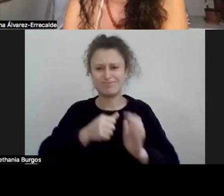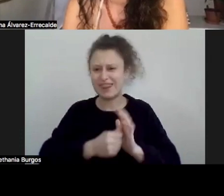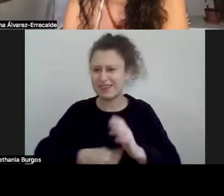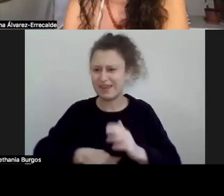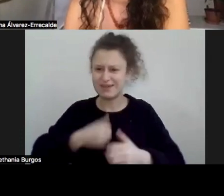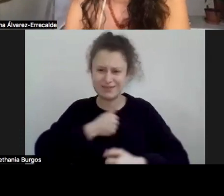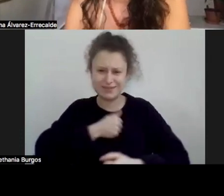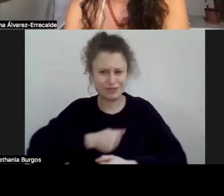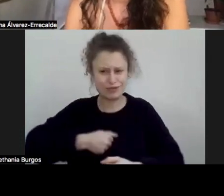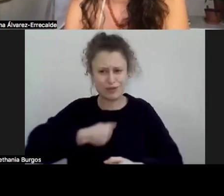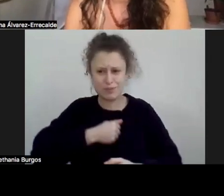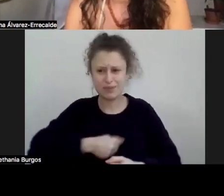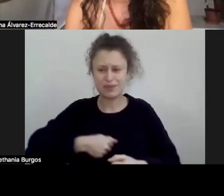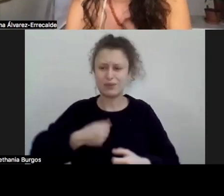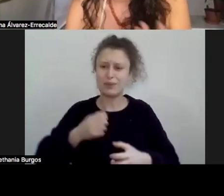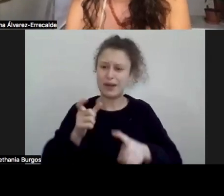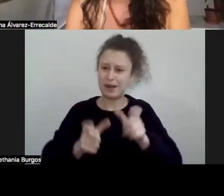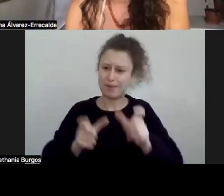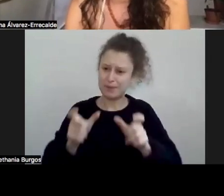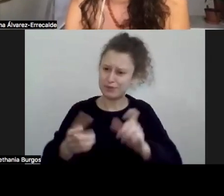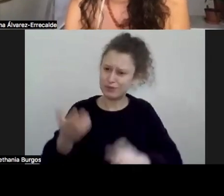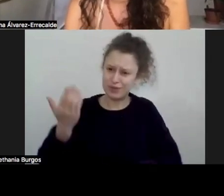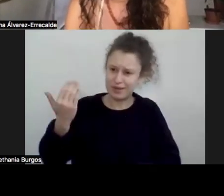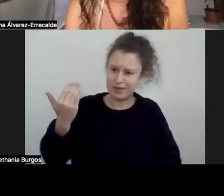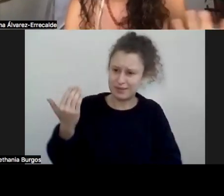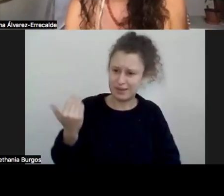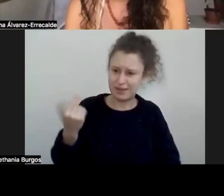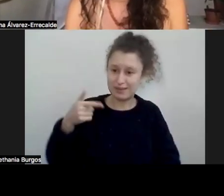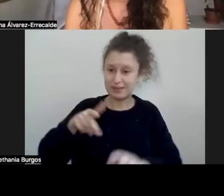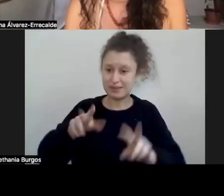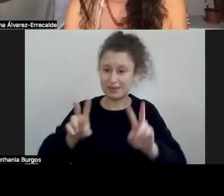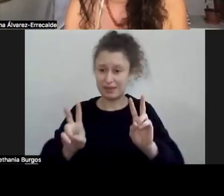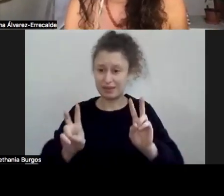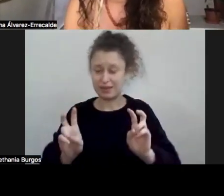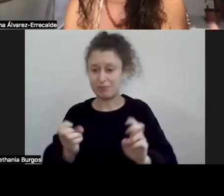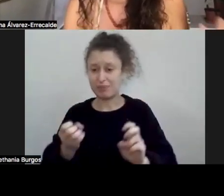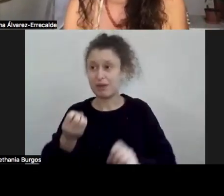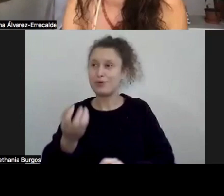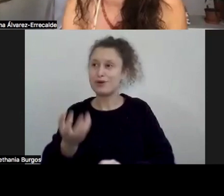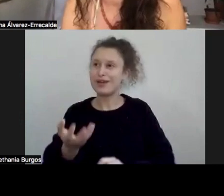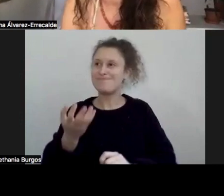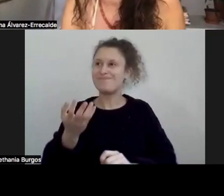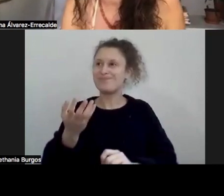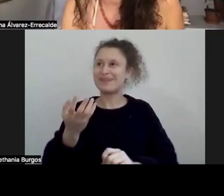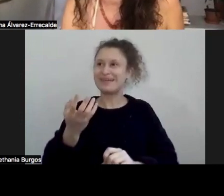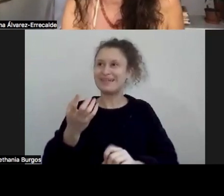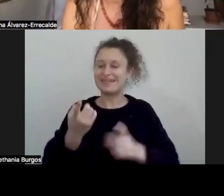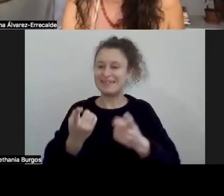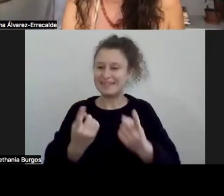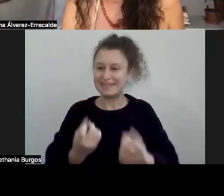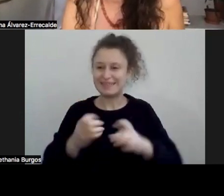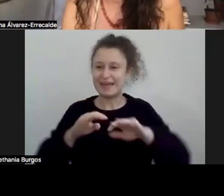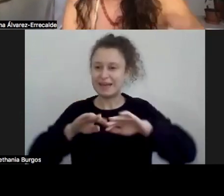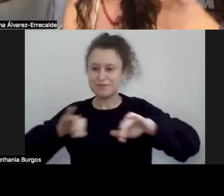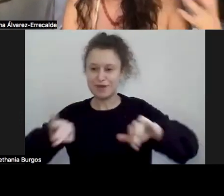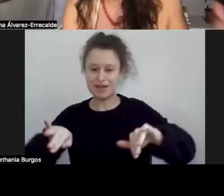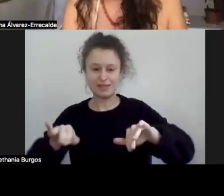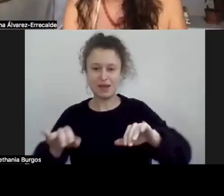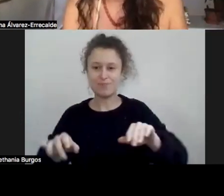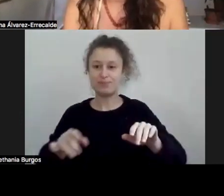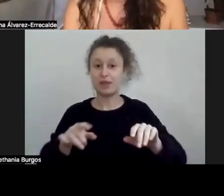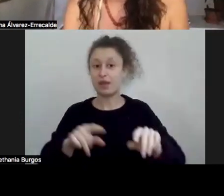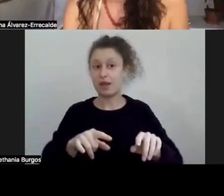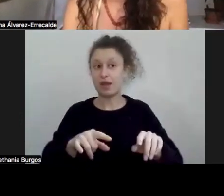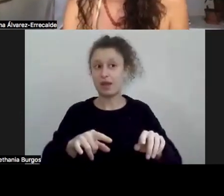de estas cosas, ¿no? Si queremos infancias felices o infancias normales, en dónde ponemos el foco, ¿no? Y con esto